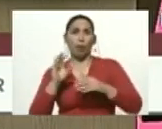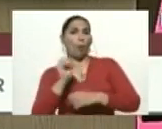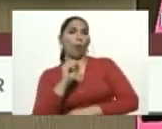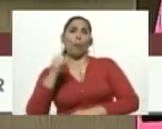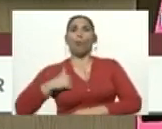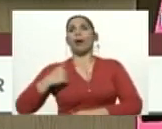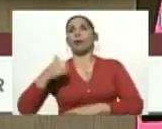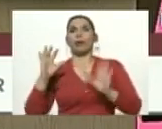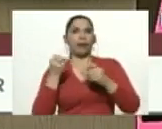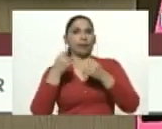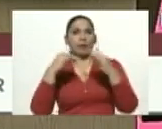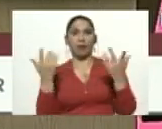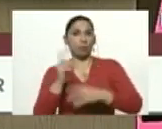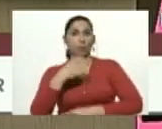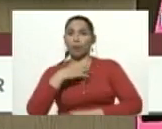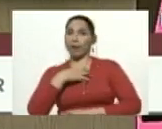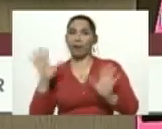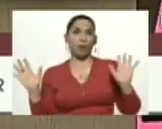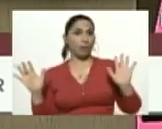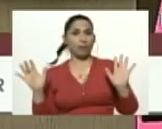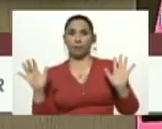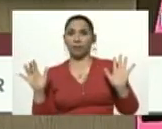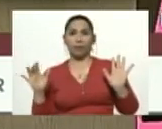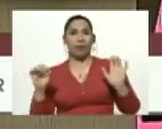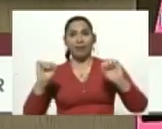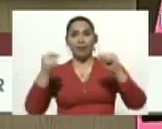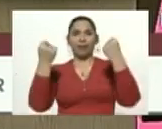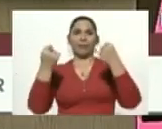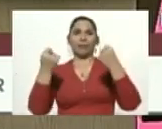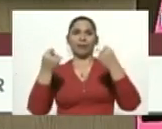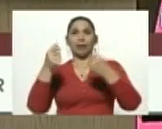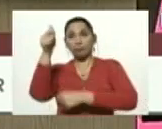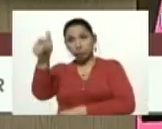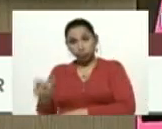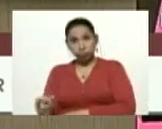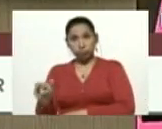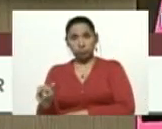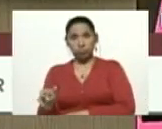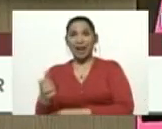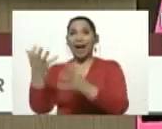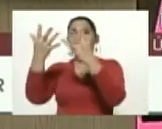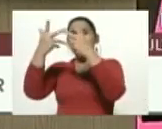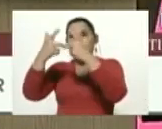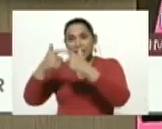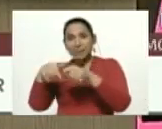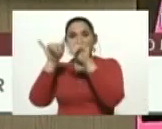cualquier cantidad. El límite lo coloca la persona